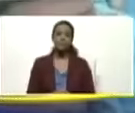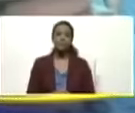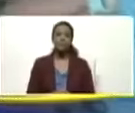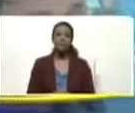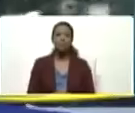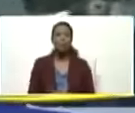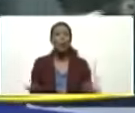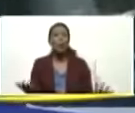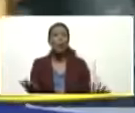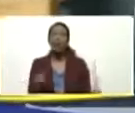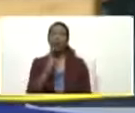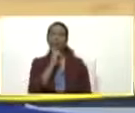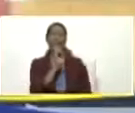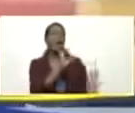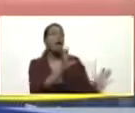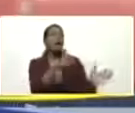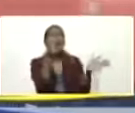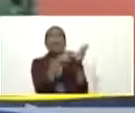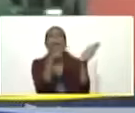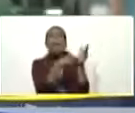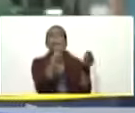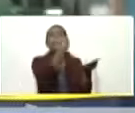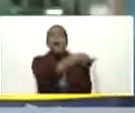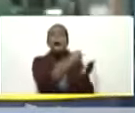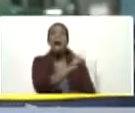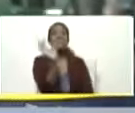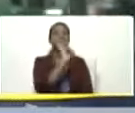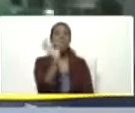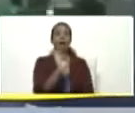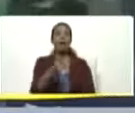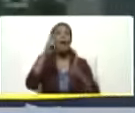No le debemos nada a nadie.